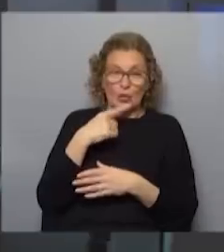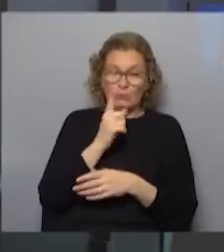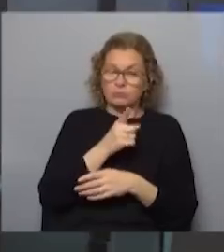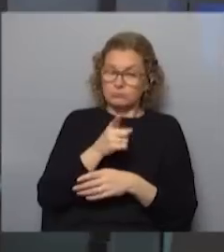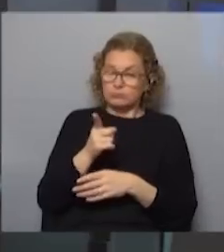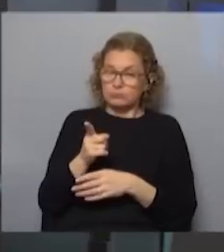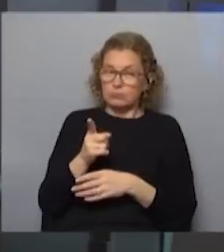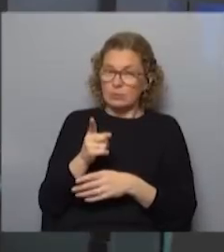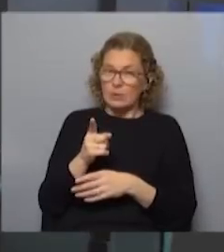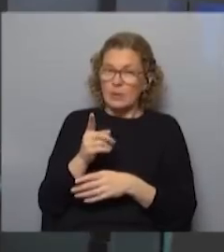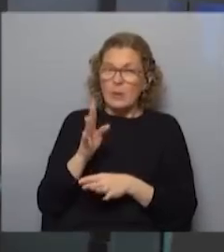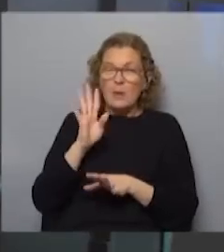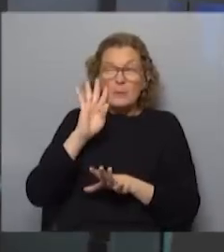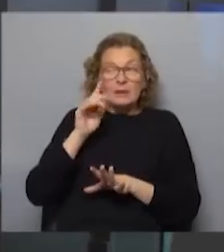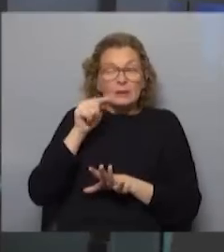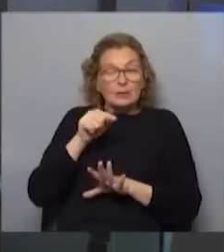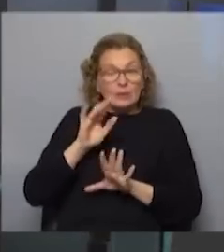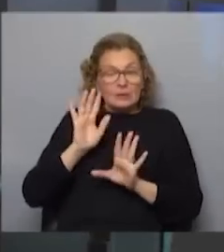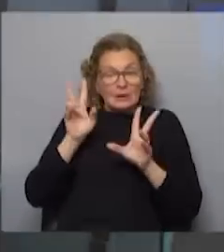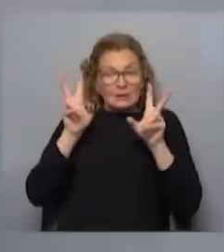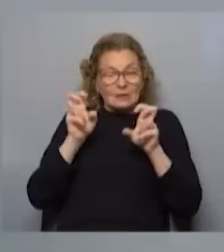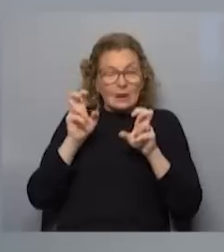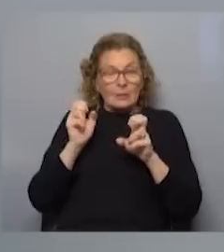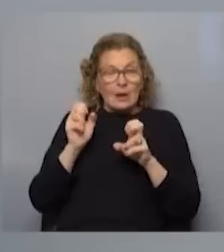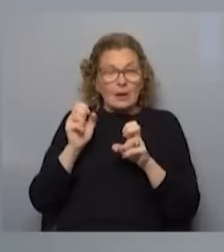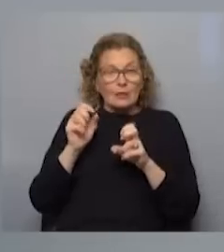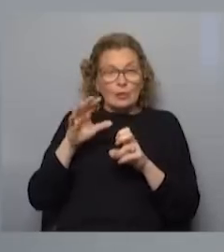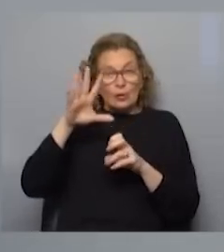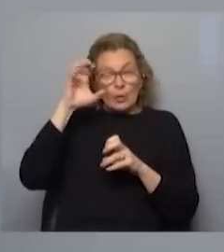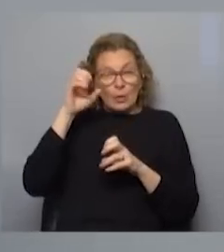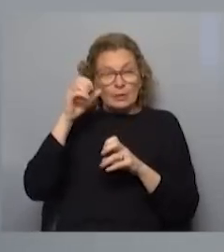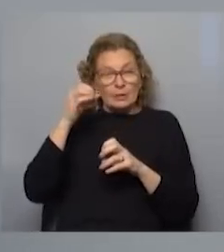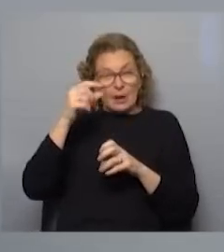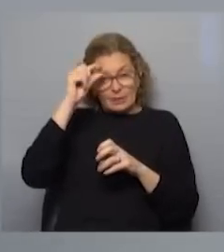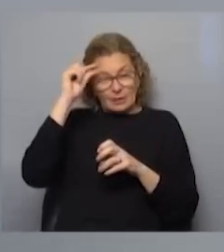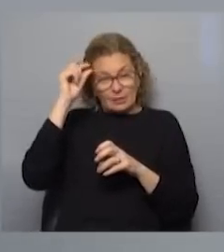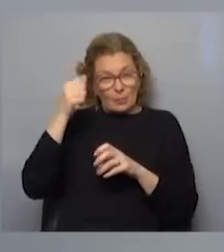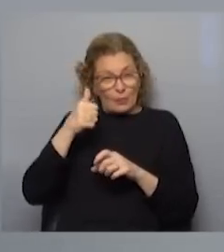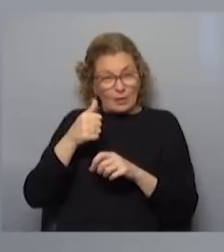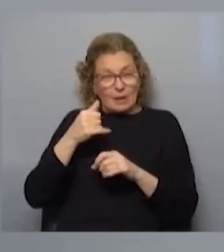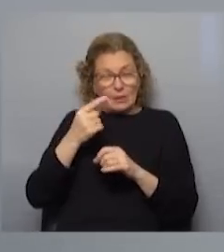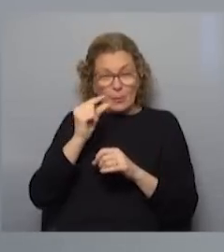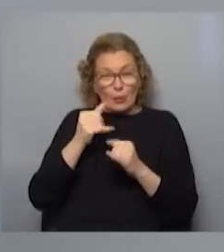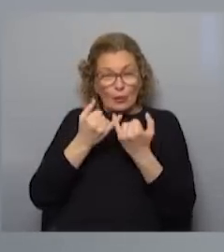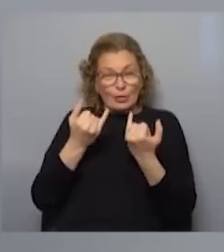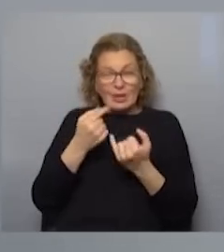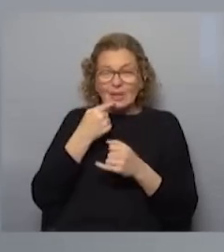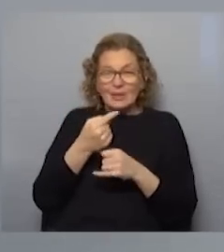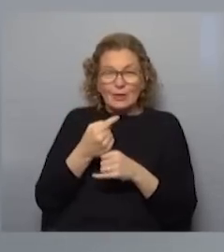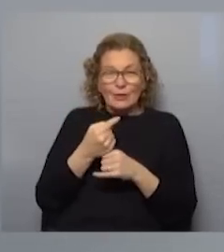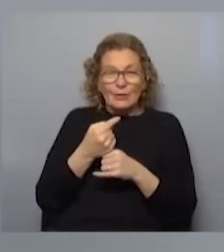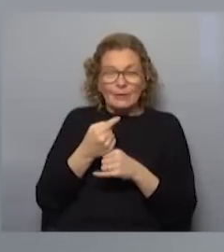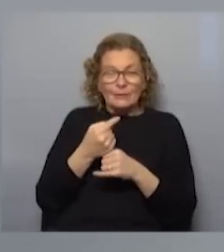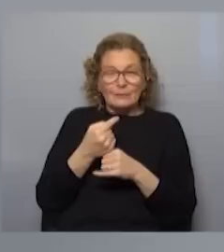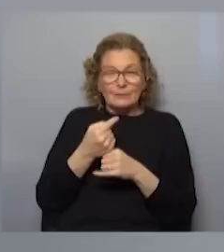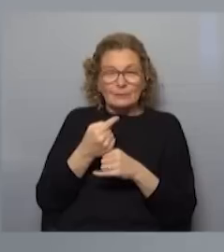parece que sobre esto no lo recuerda muy bien el doctor sanguinetti porque hace pocos días dijo que este